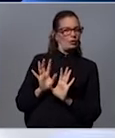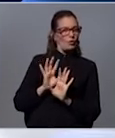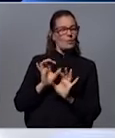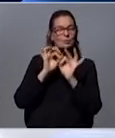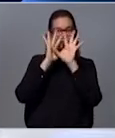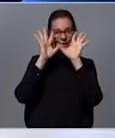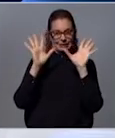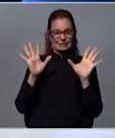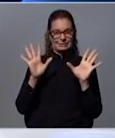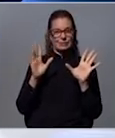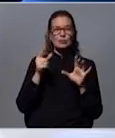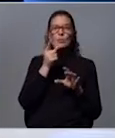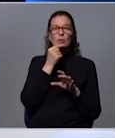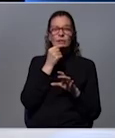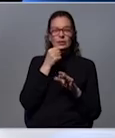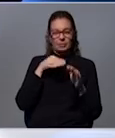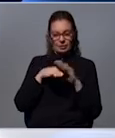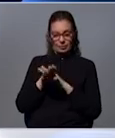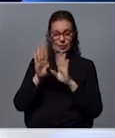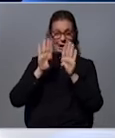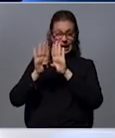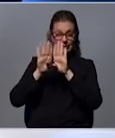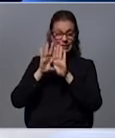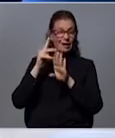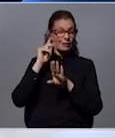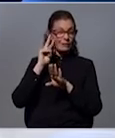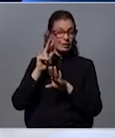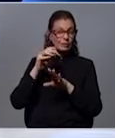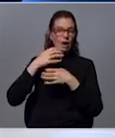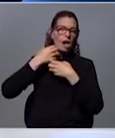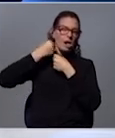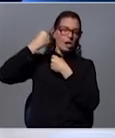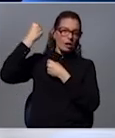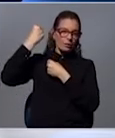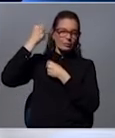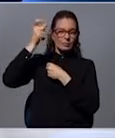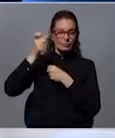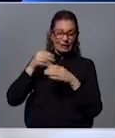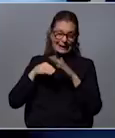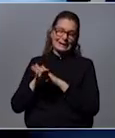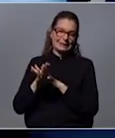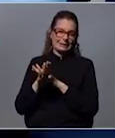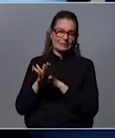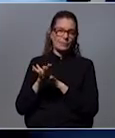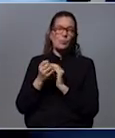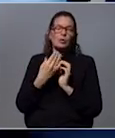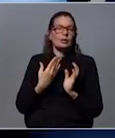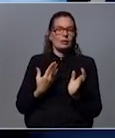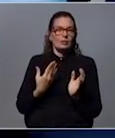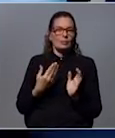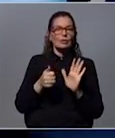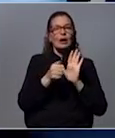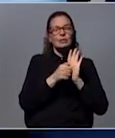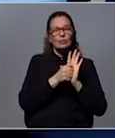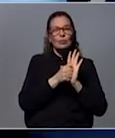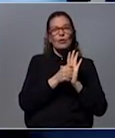aclarar si un policía pasa por la puerta de una casa y ve que está ahorcando a una persona entra porque porque hay un artículo